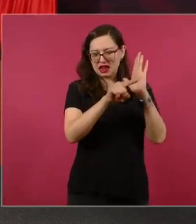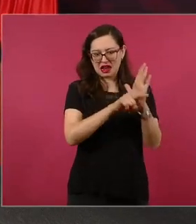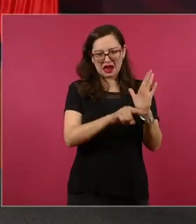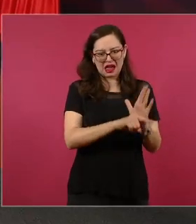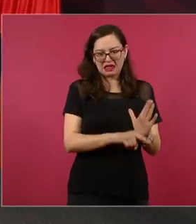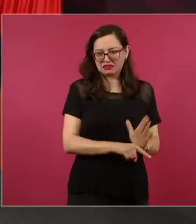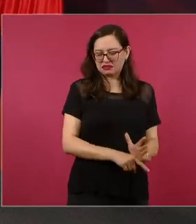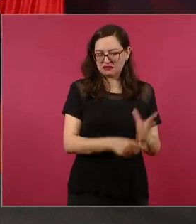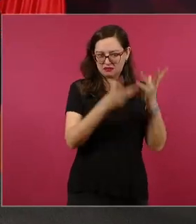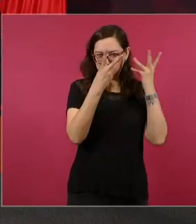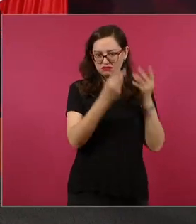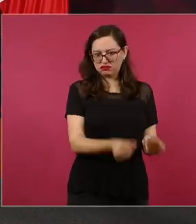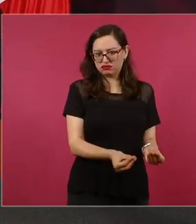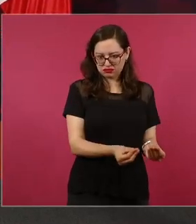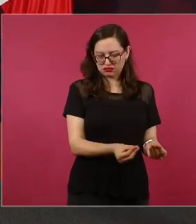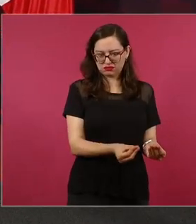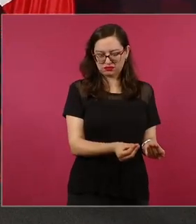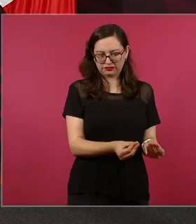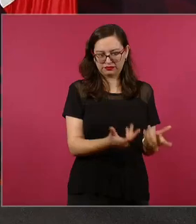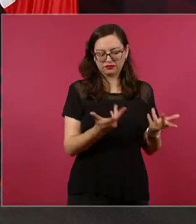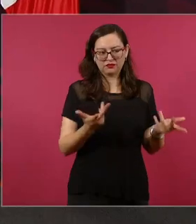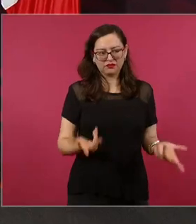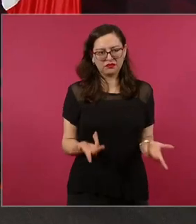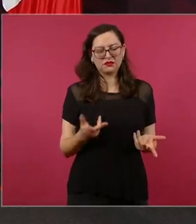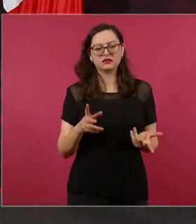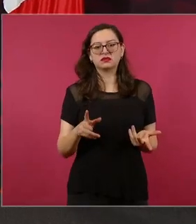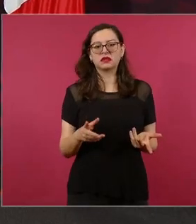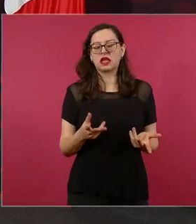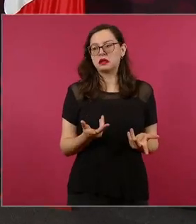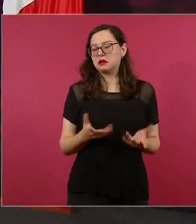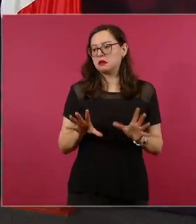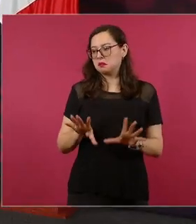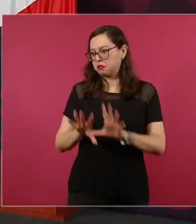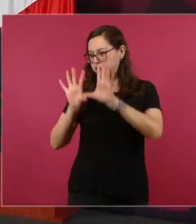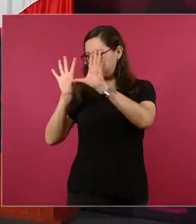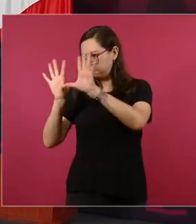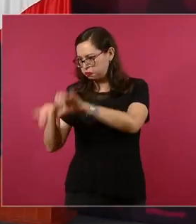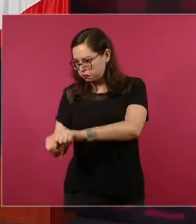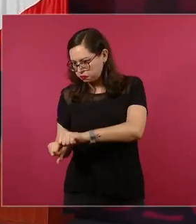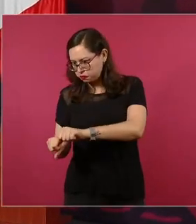y se deja en libertad a